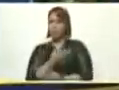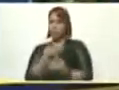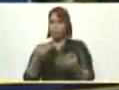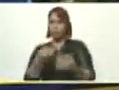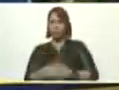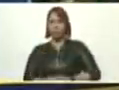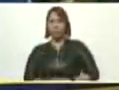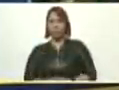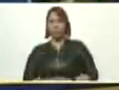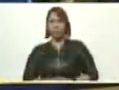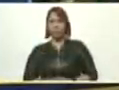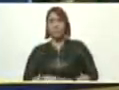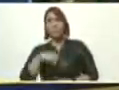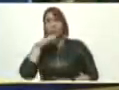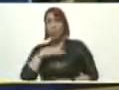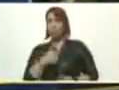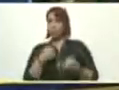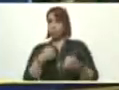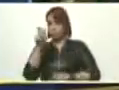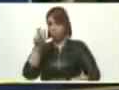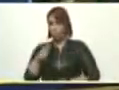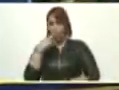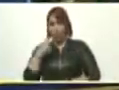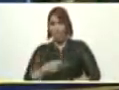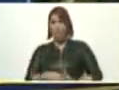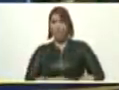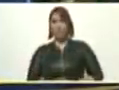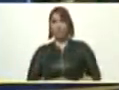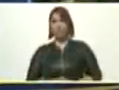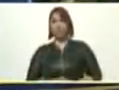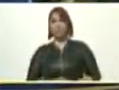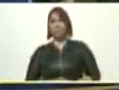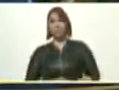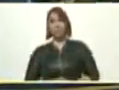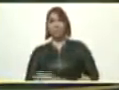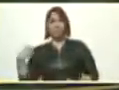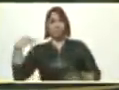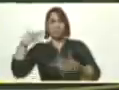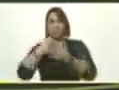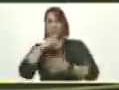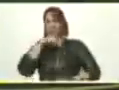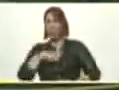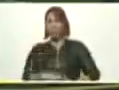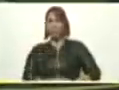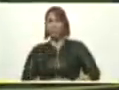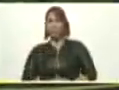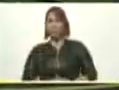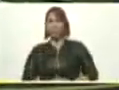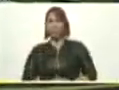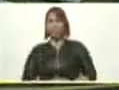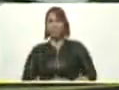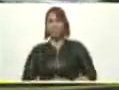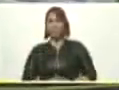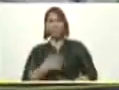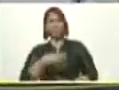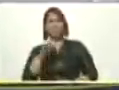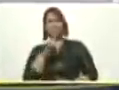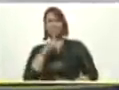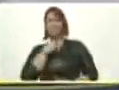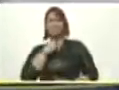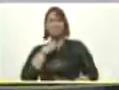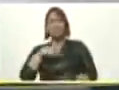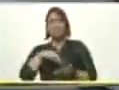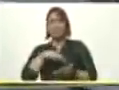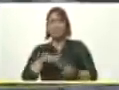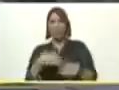de los históricos Pues cuando cantaba las leyendas claro yo a mí no me gustaba la salsa